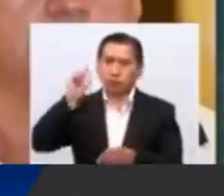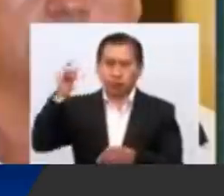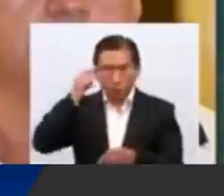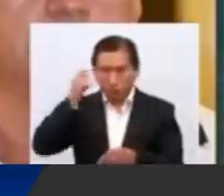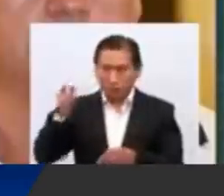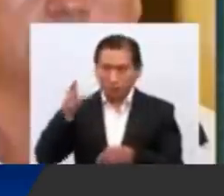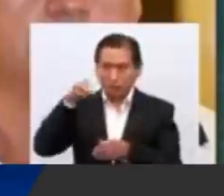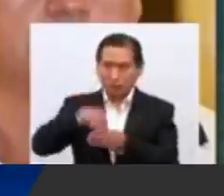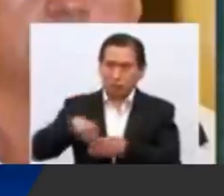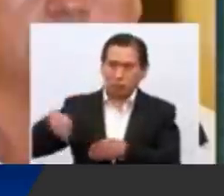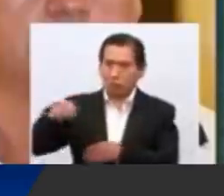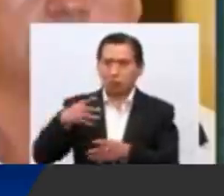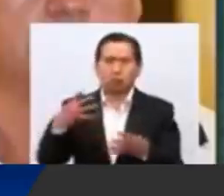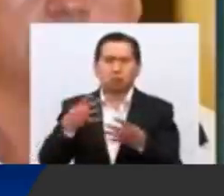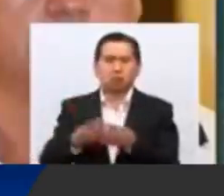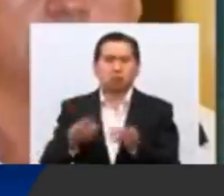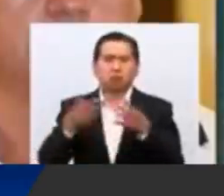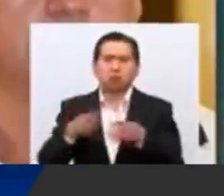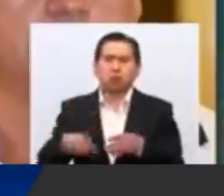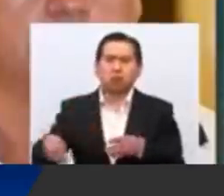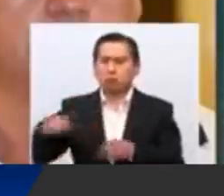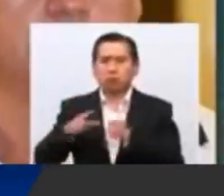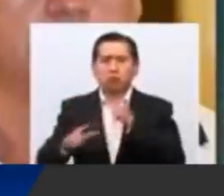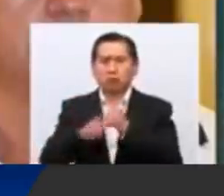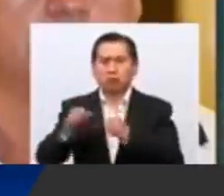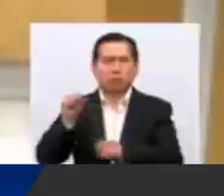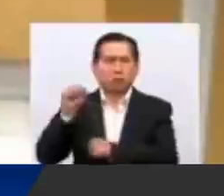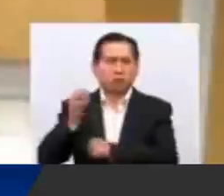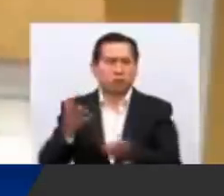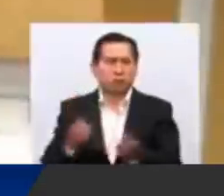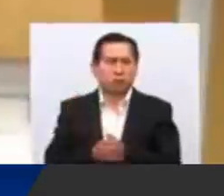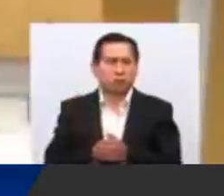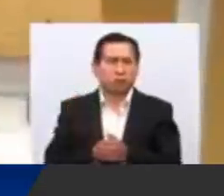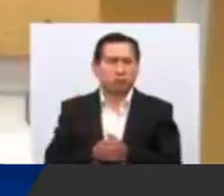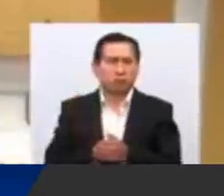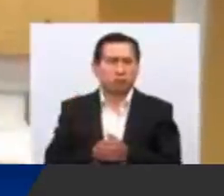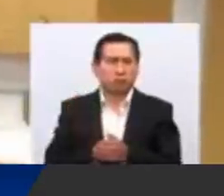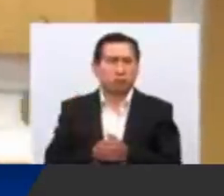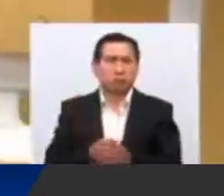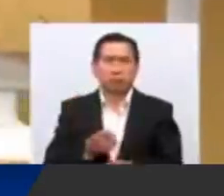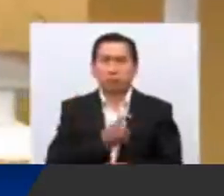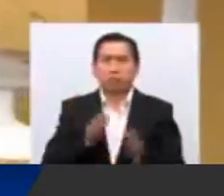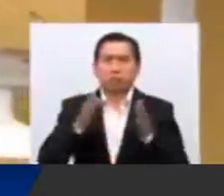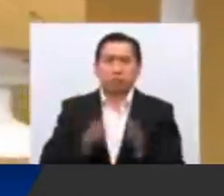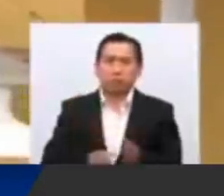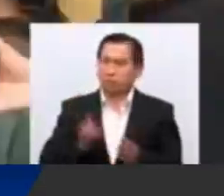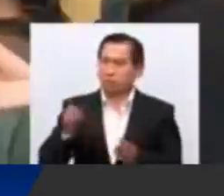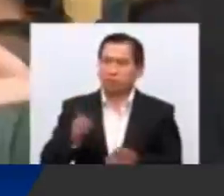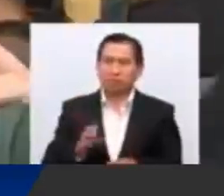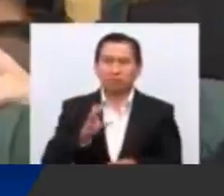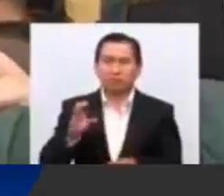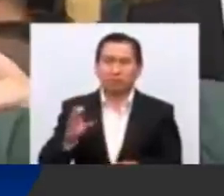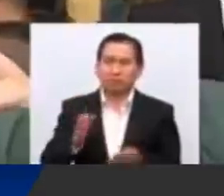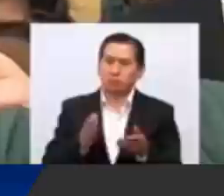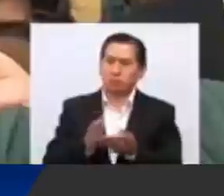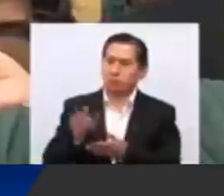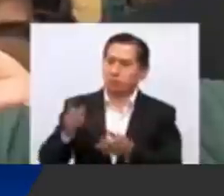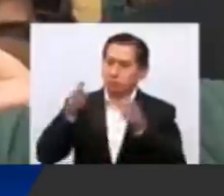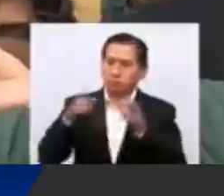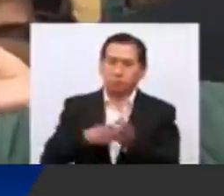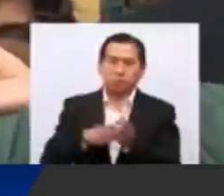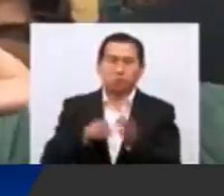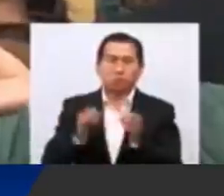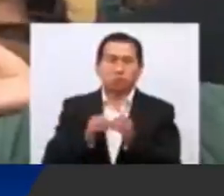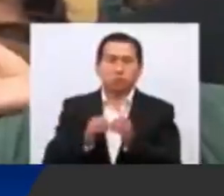se encarceló a muchos dirigentes masistas. Para diputados de Comunidad Ciudadana justifican las